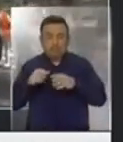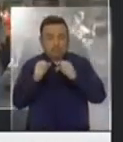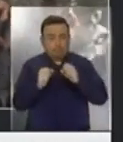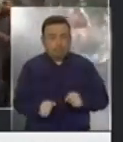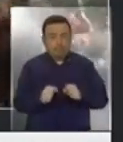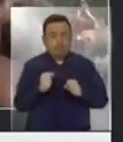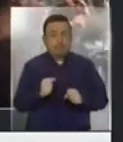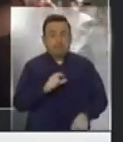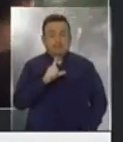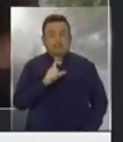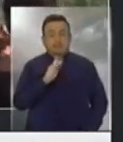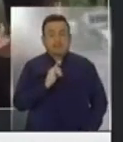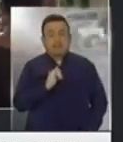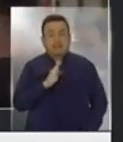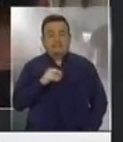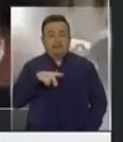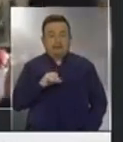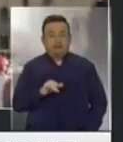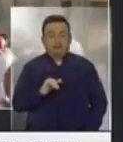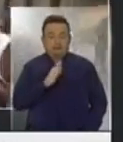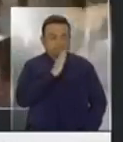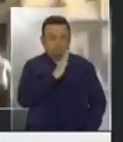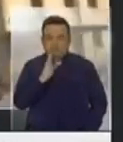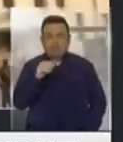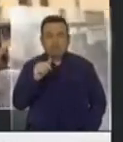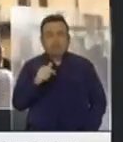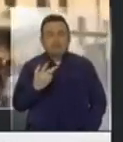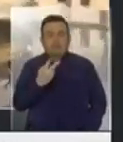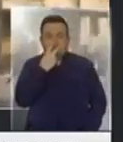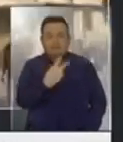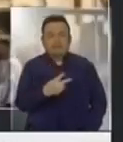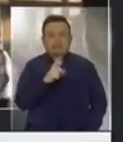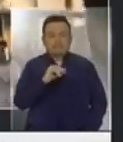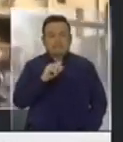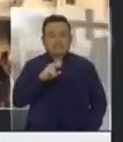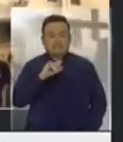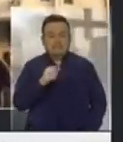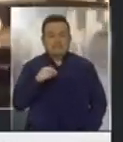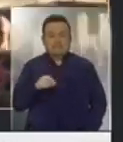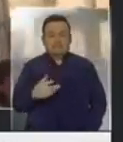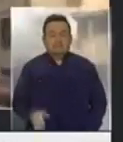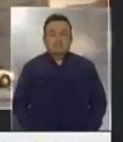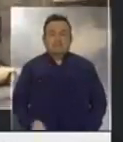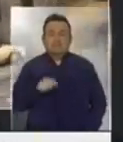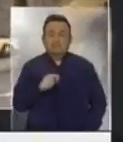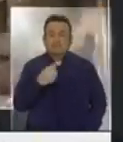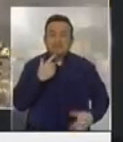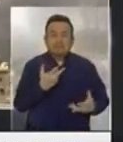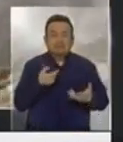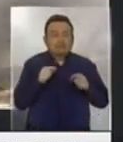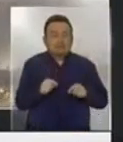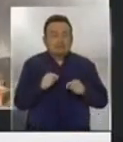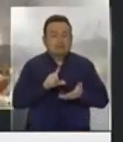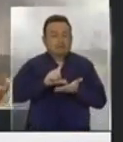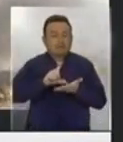tener hacia el Líbano, sino hacia Siria. Estás en los Altos Golán, estás a 60 kilómetros de Damasco, la capital de Siria. Es decir, es